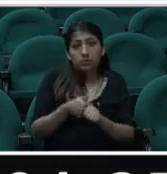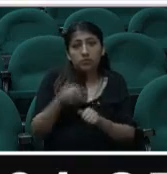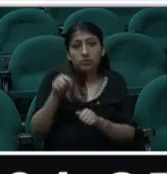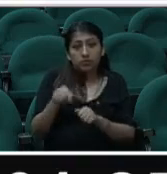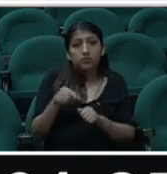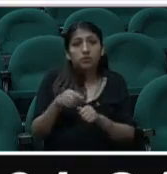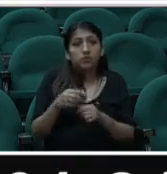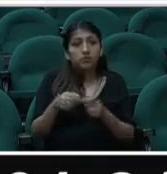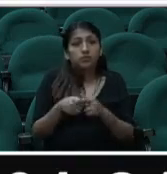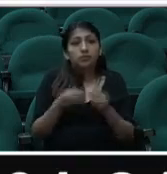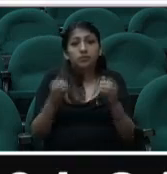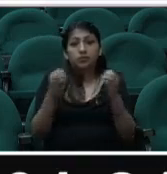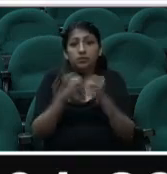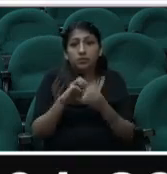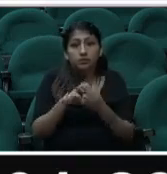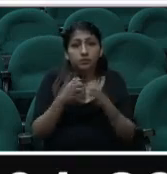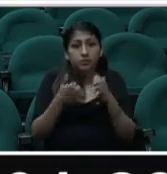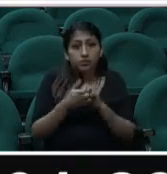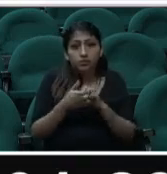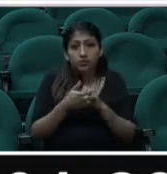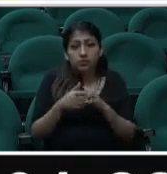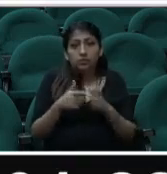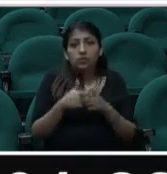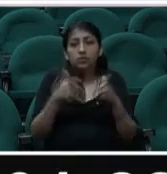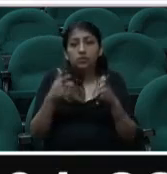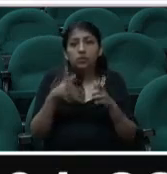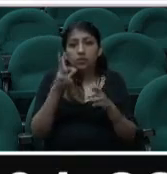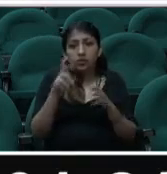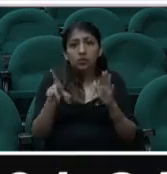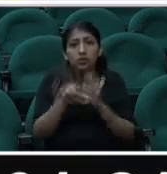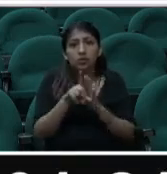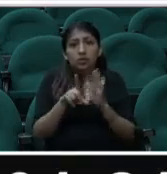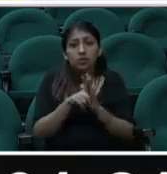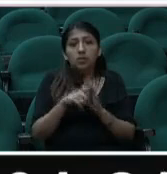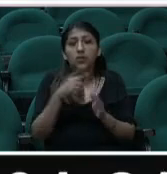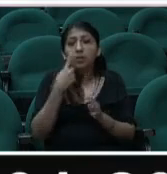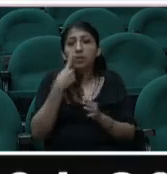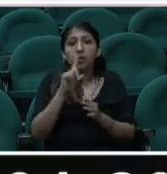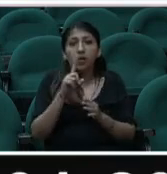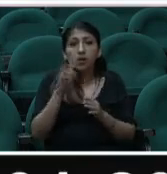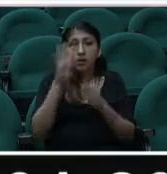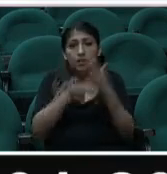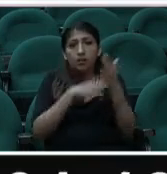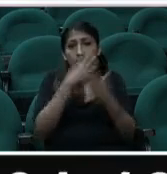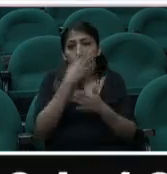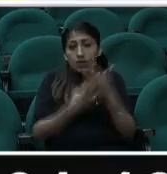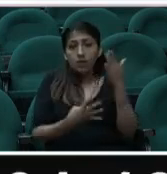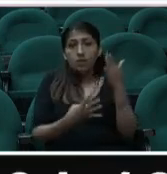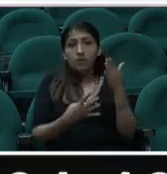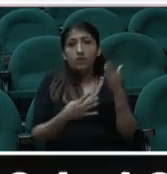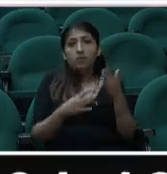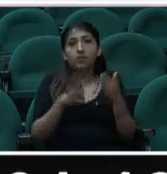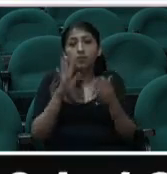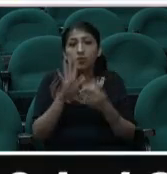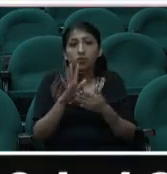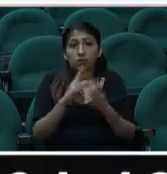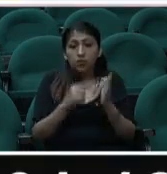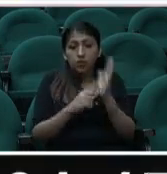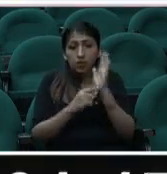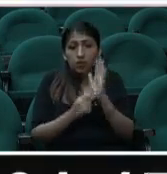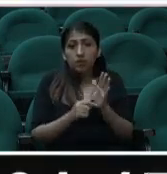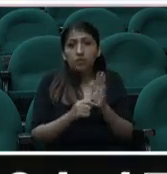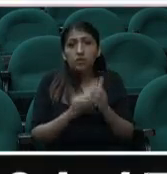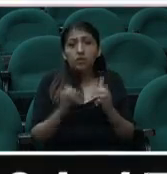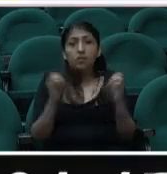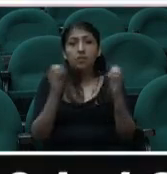es donde que se ha tomado incluso como referencia la legalidad para que esta tabla obviamente sea una referencia